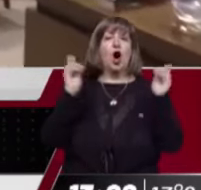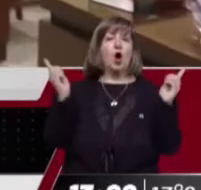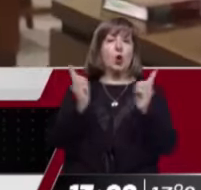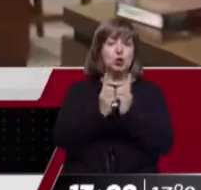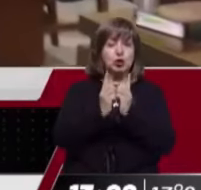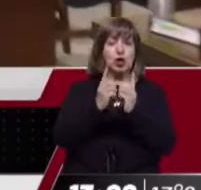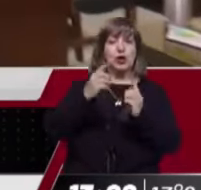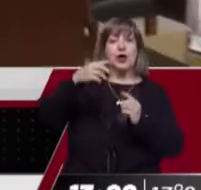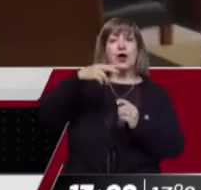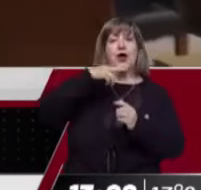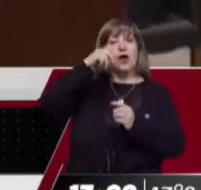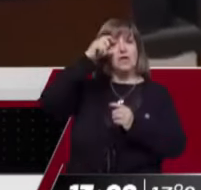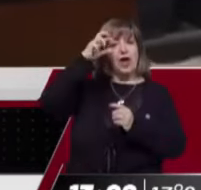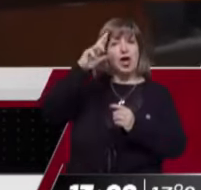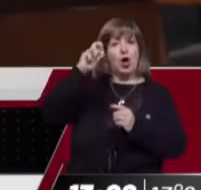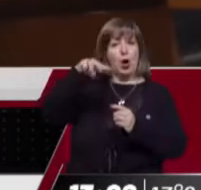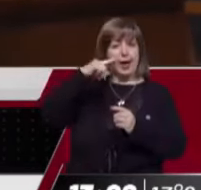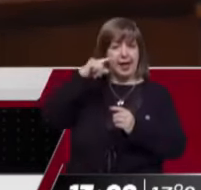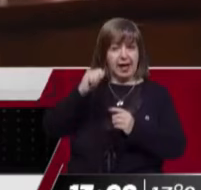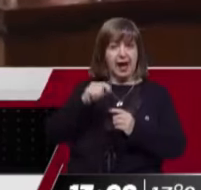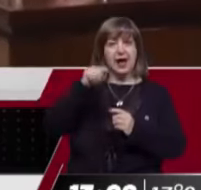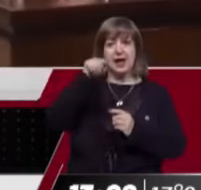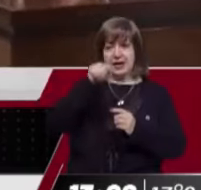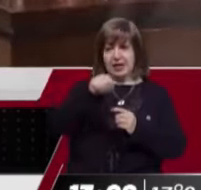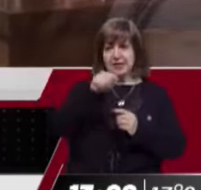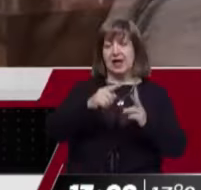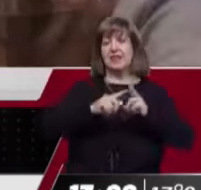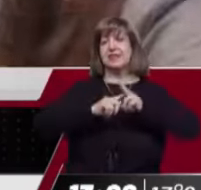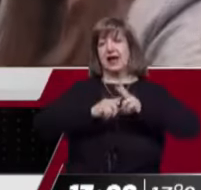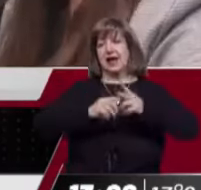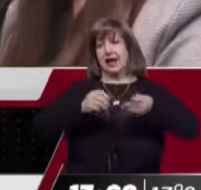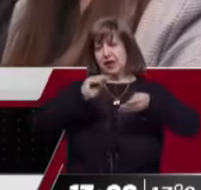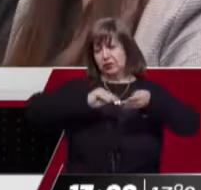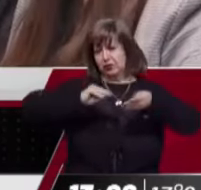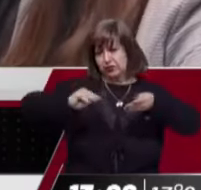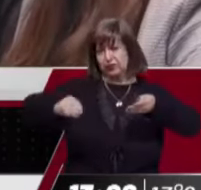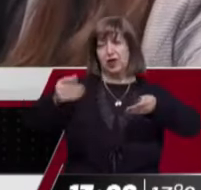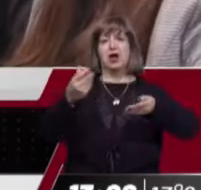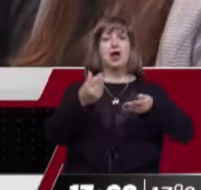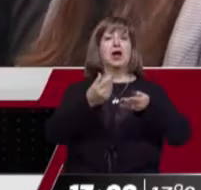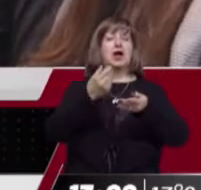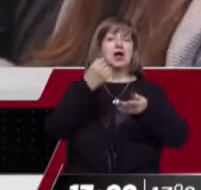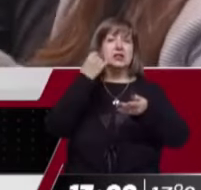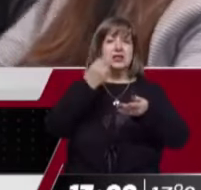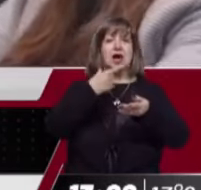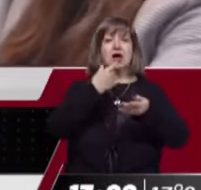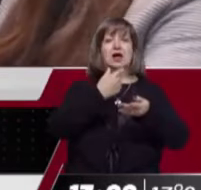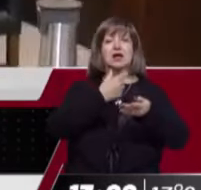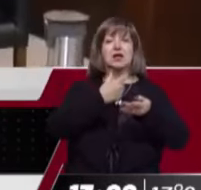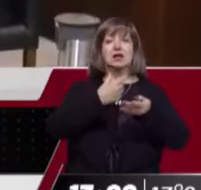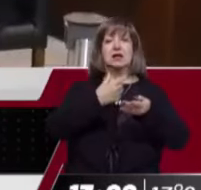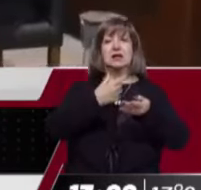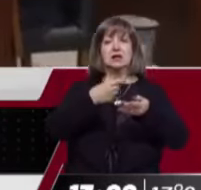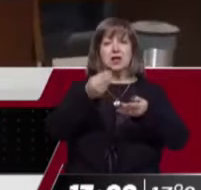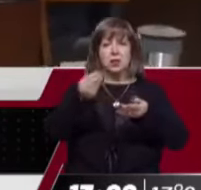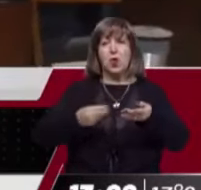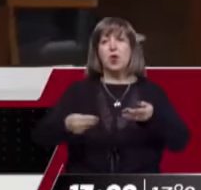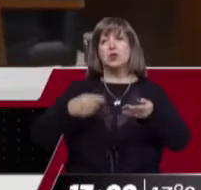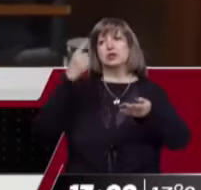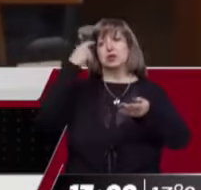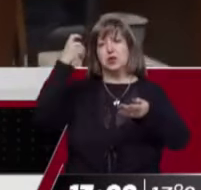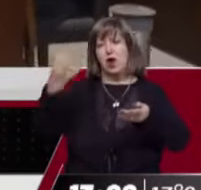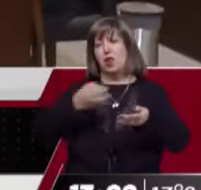Verónica Macías, dentro de todas las técnicas que se le hubieran realizado, MMP2, SIN, se ha podido